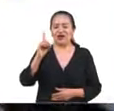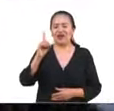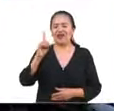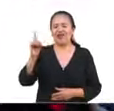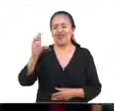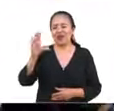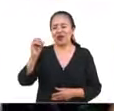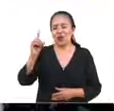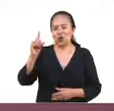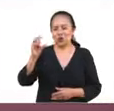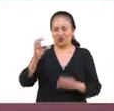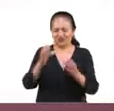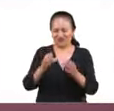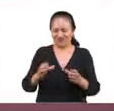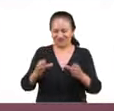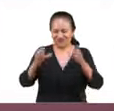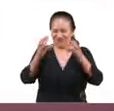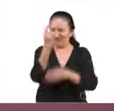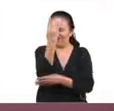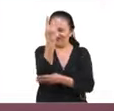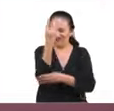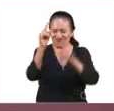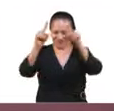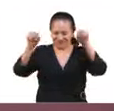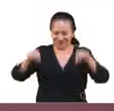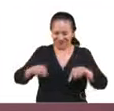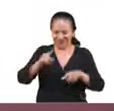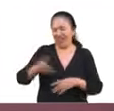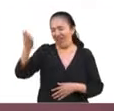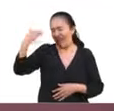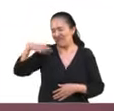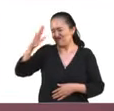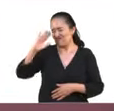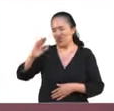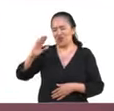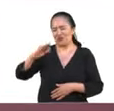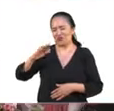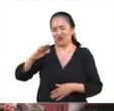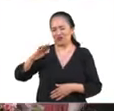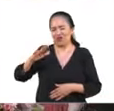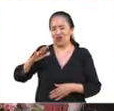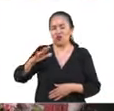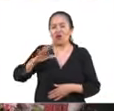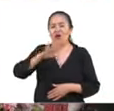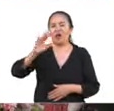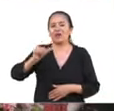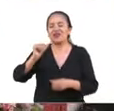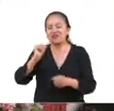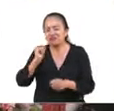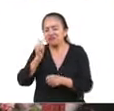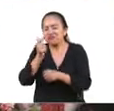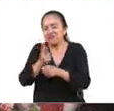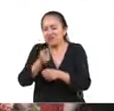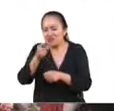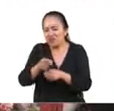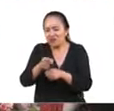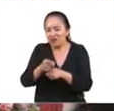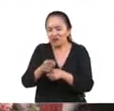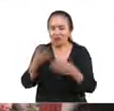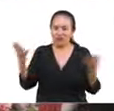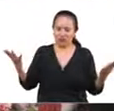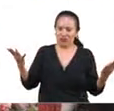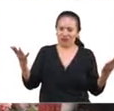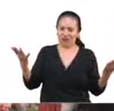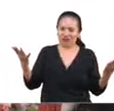pues una visión del descubrimiento de América, pero en realidad a quien vivía aquí, pues